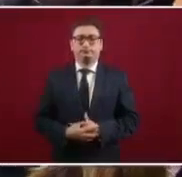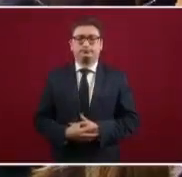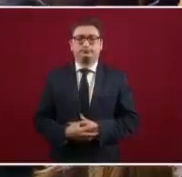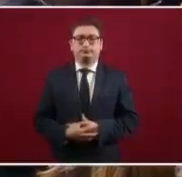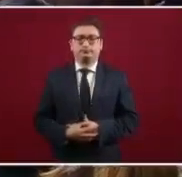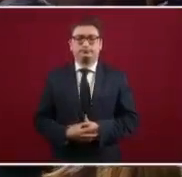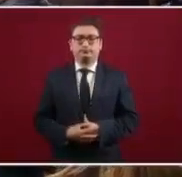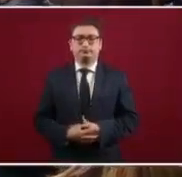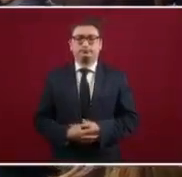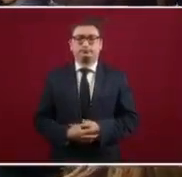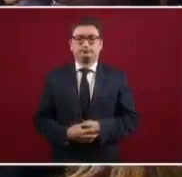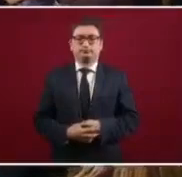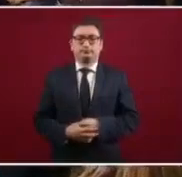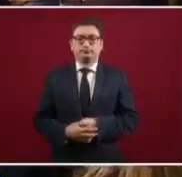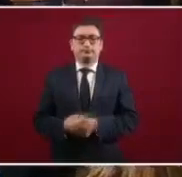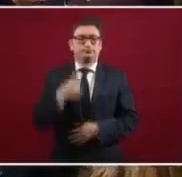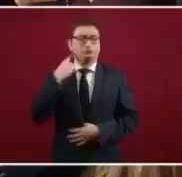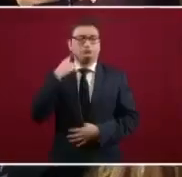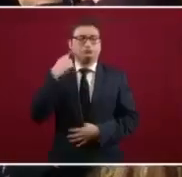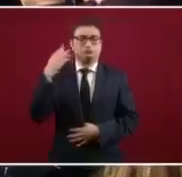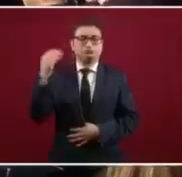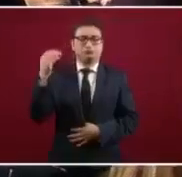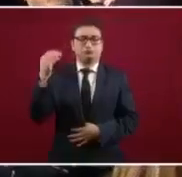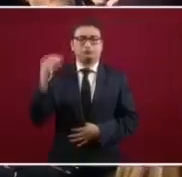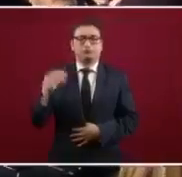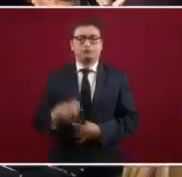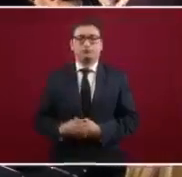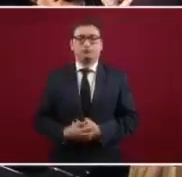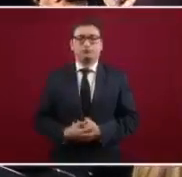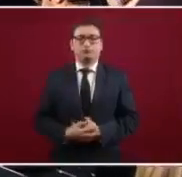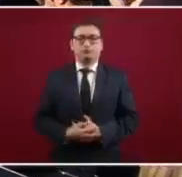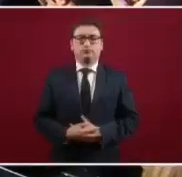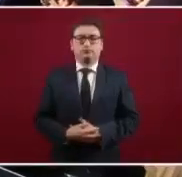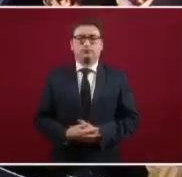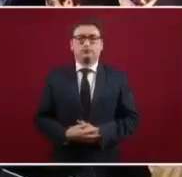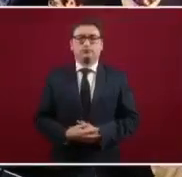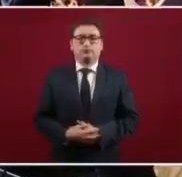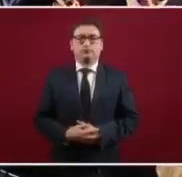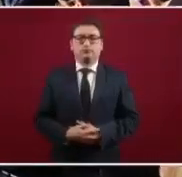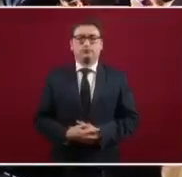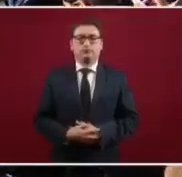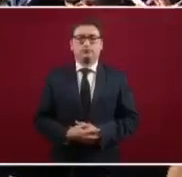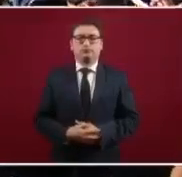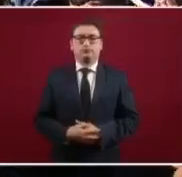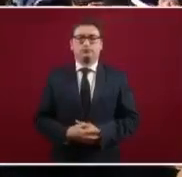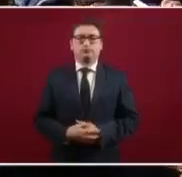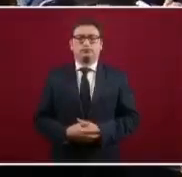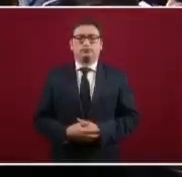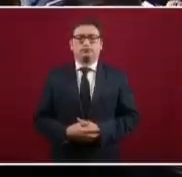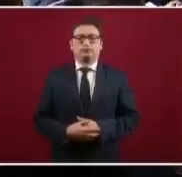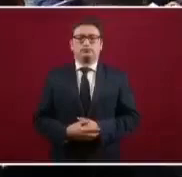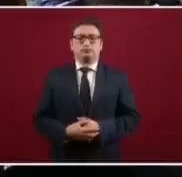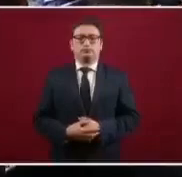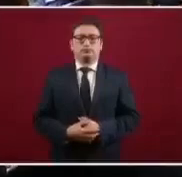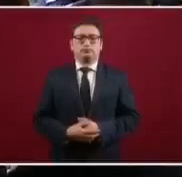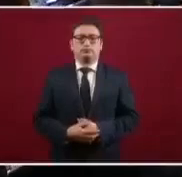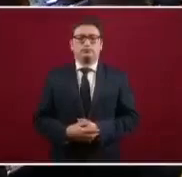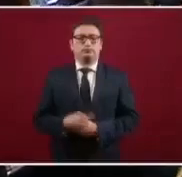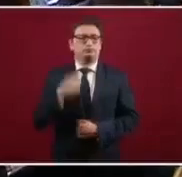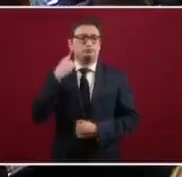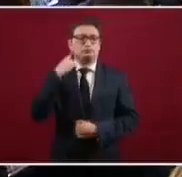se hablaba de que se modifica pero no necesariamente simulación sino que era una